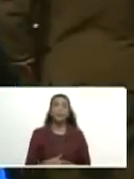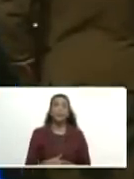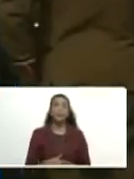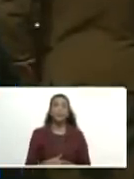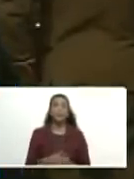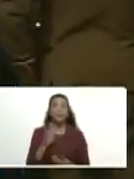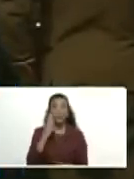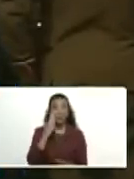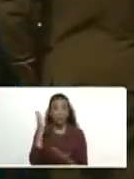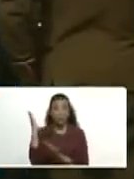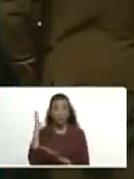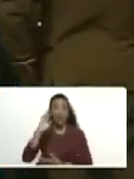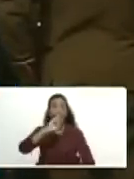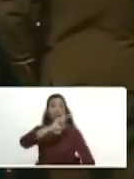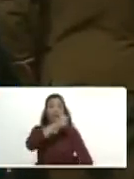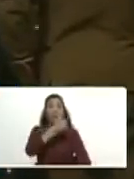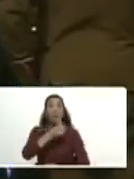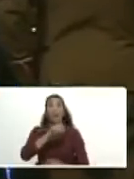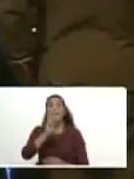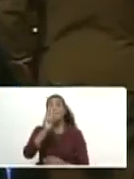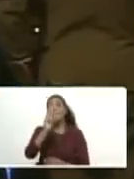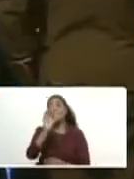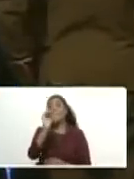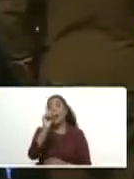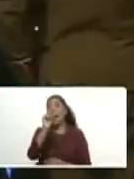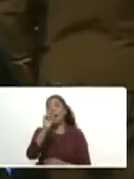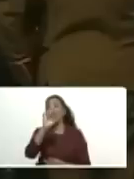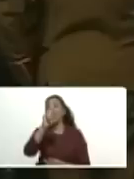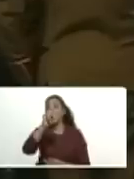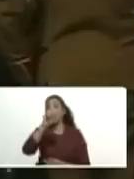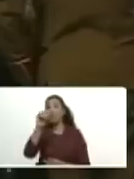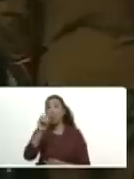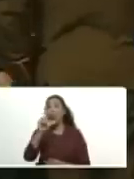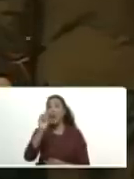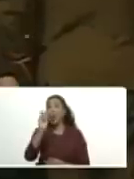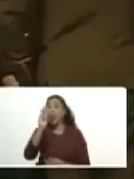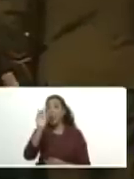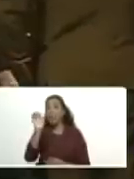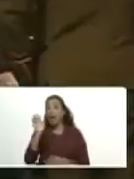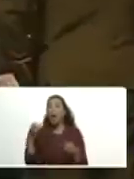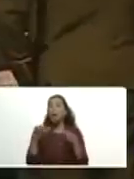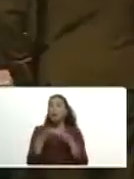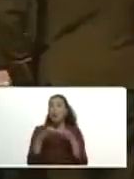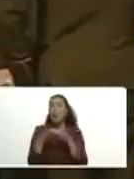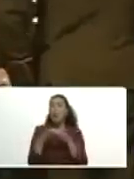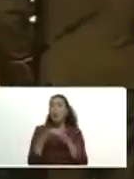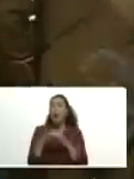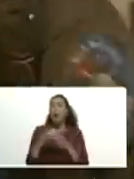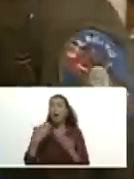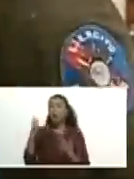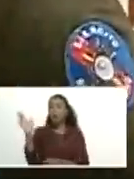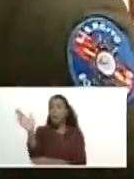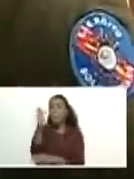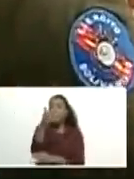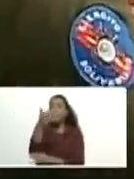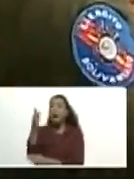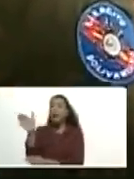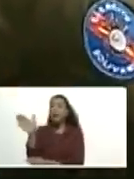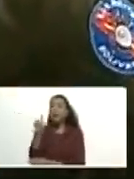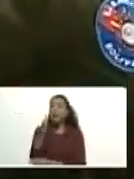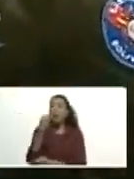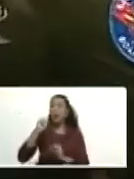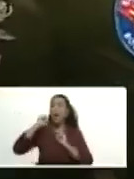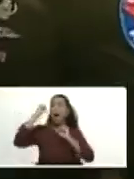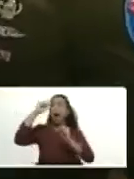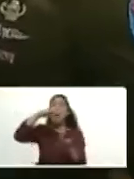El general en jefe Vladimir Padrino López instaba además a los cuerpos castrenses a levantar las banderas de los héroes